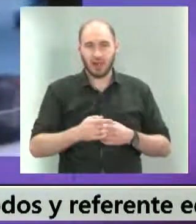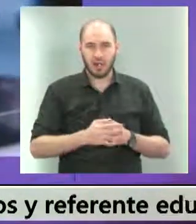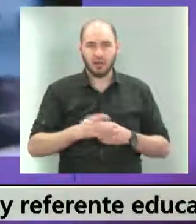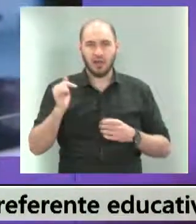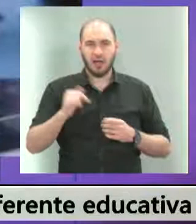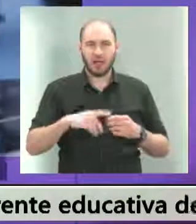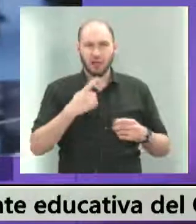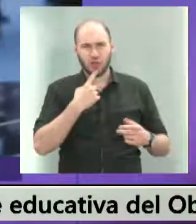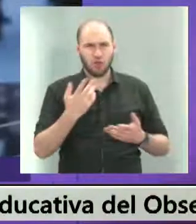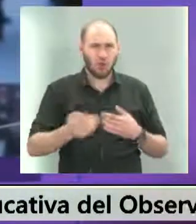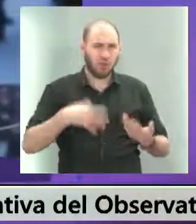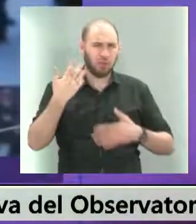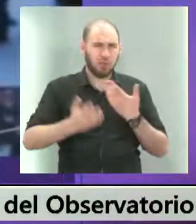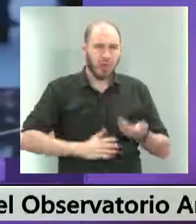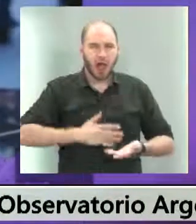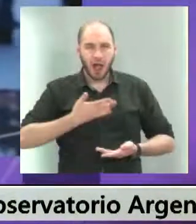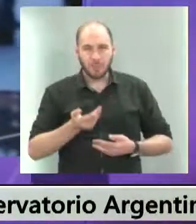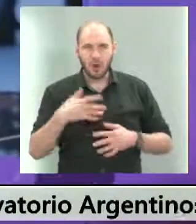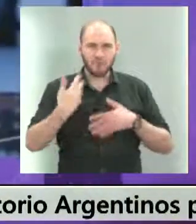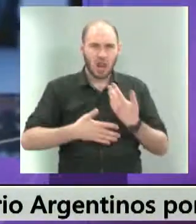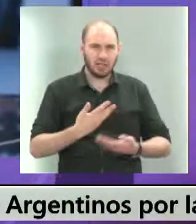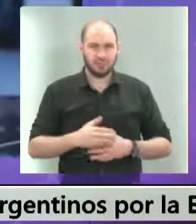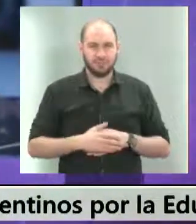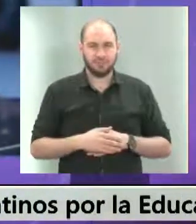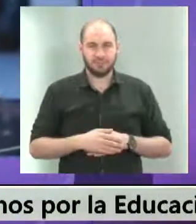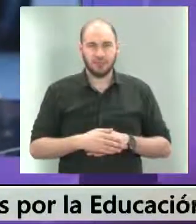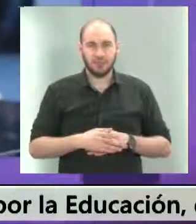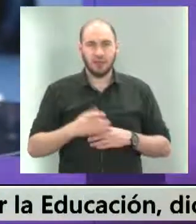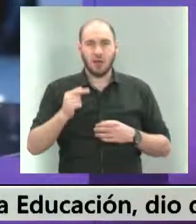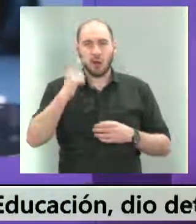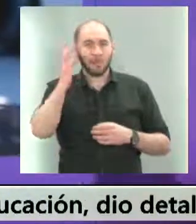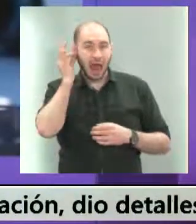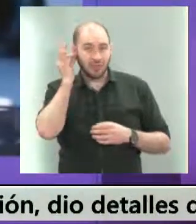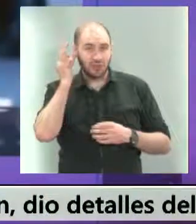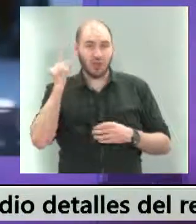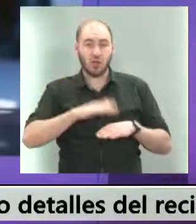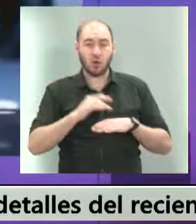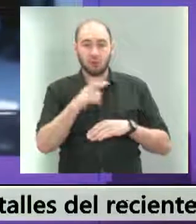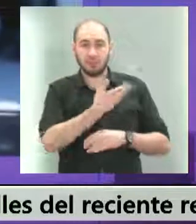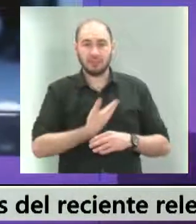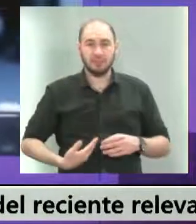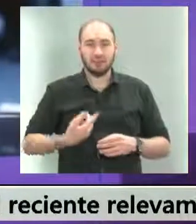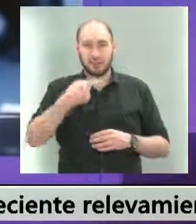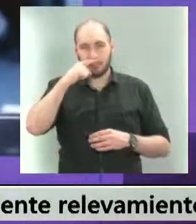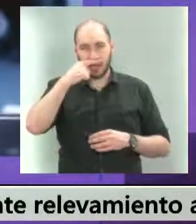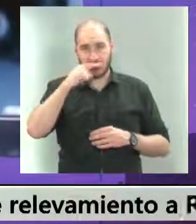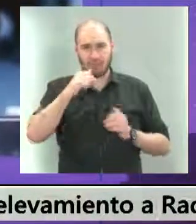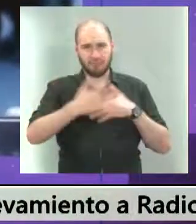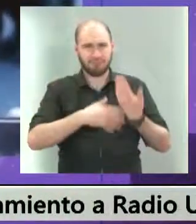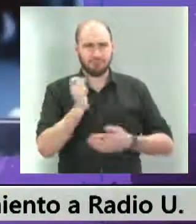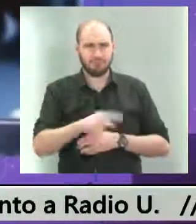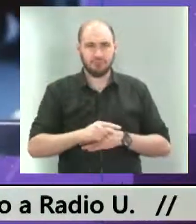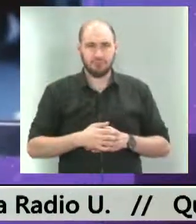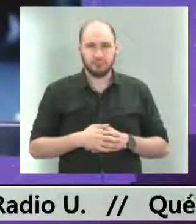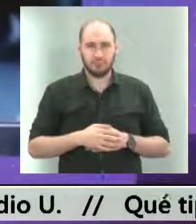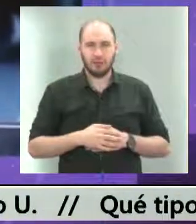plagada de misterio, furor, pasión, violencia. La leyenda Diego Armando Maradona ya culpó al presidente Mauricio Macri del desastre.